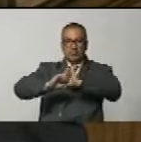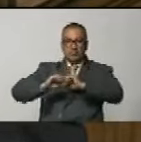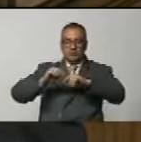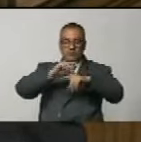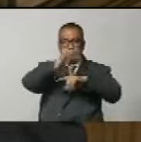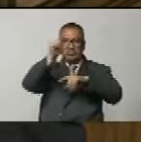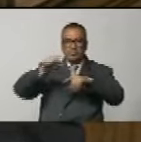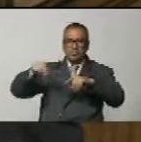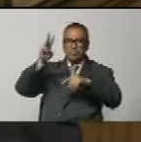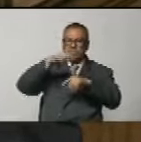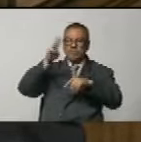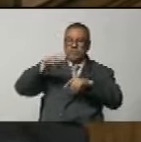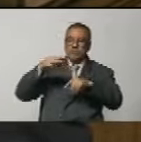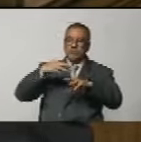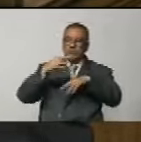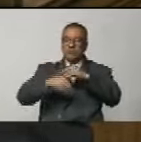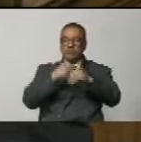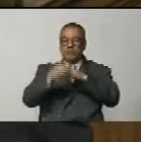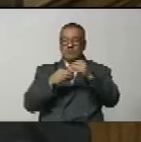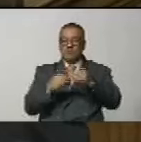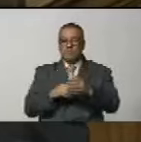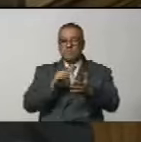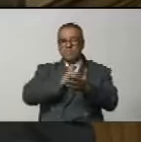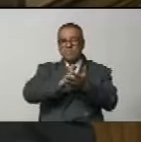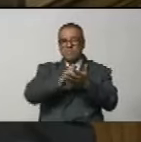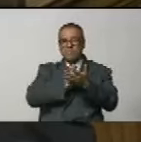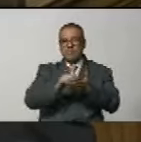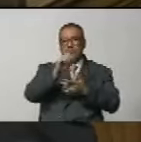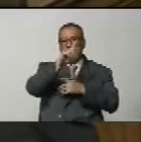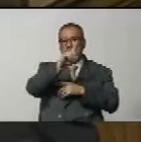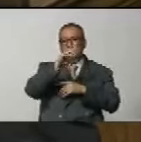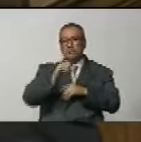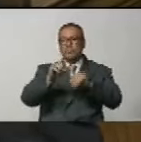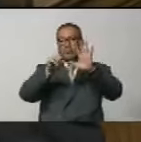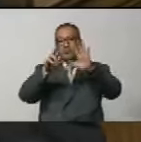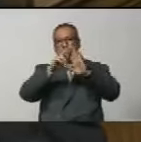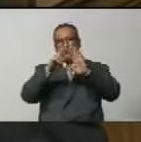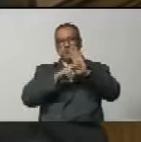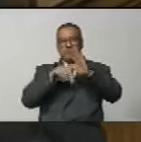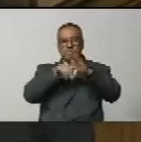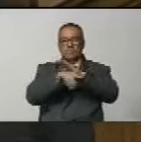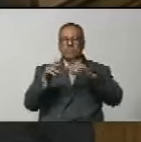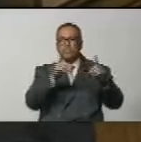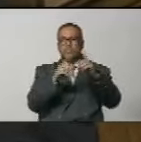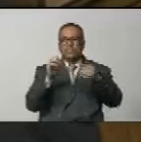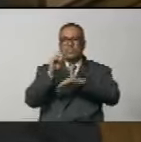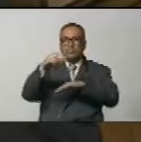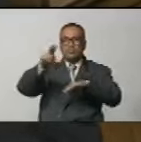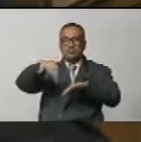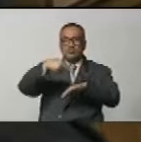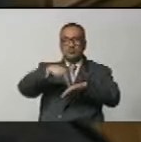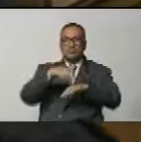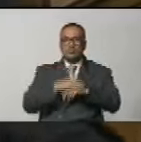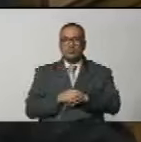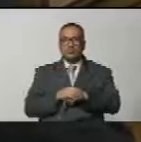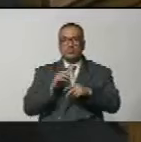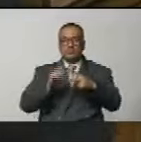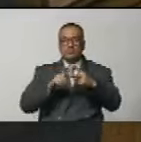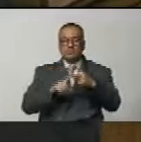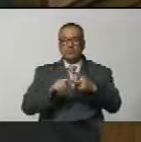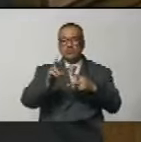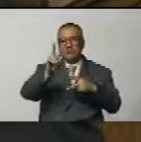la Guayana Ezequiva de conformidad con lo establecido en el artículo 106 del reglamento interior y de debates de la Asamblea Nacional.